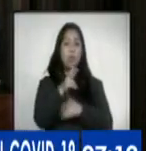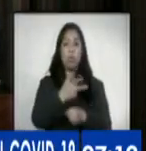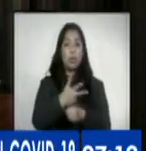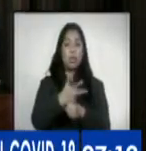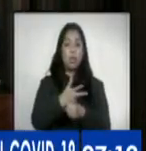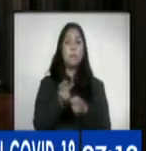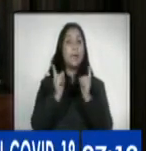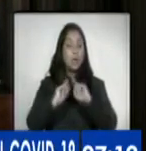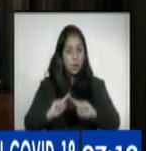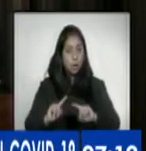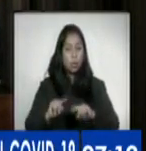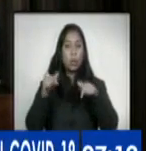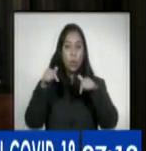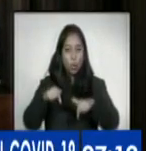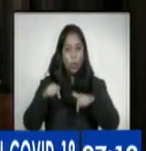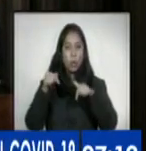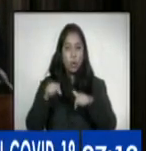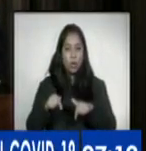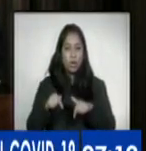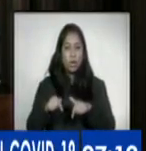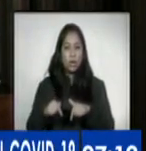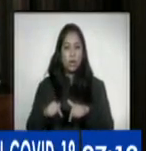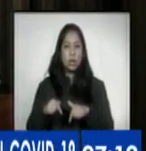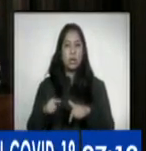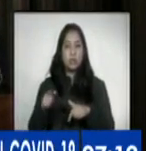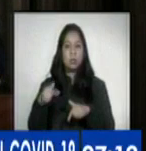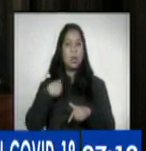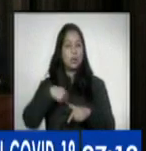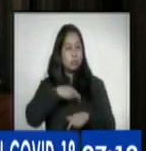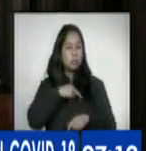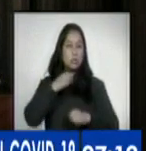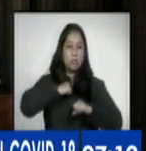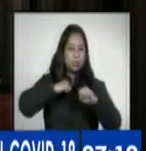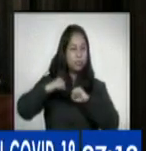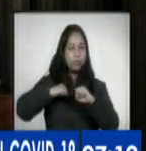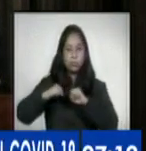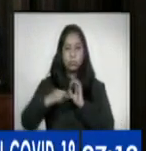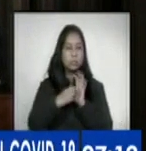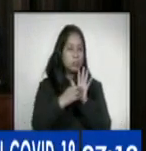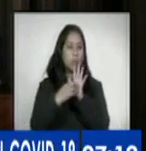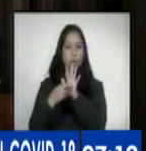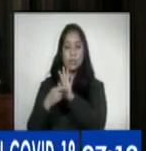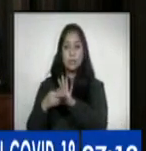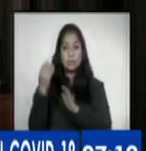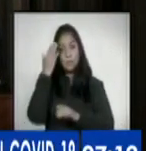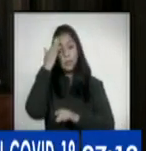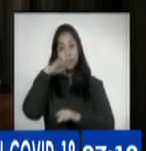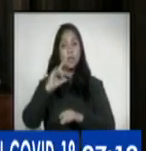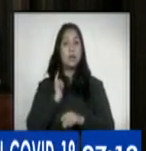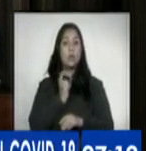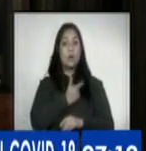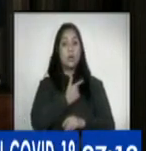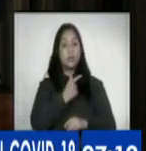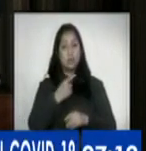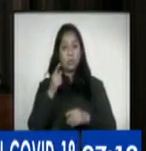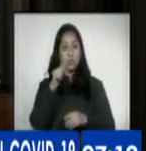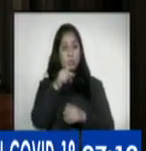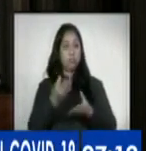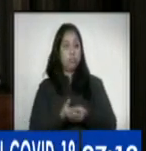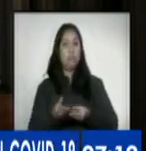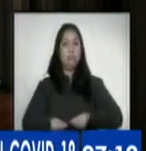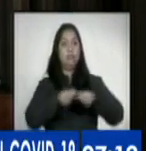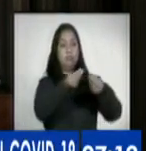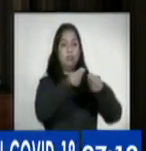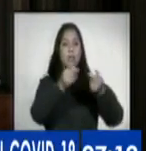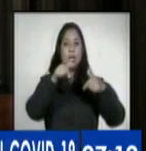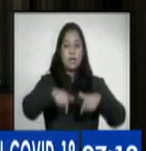miren, hoy que hemos estado trabajando en la propuesta que haremos mañana al Congreso de la República y damos un